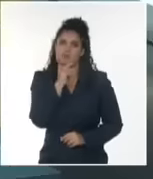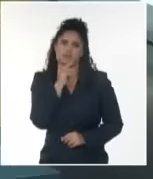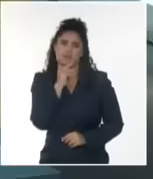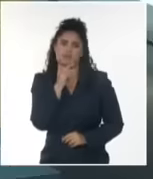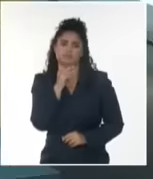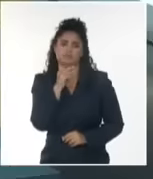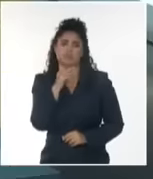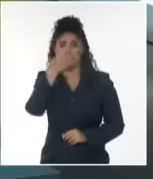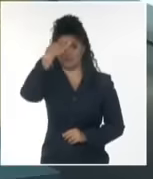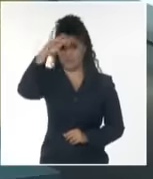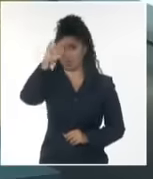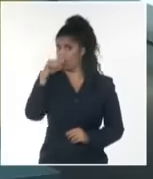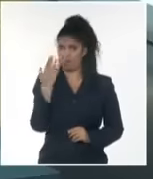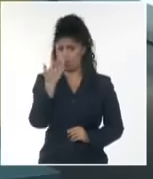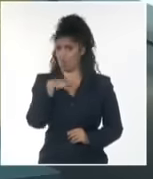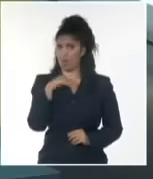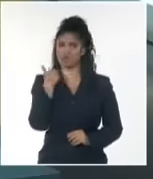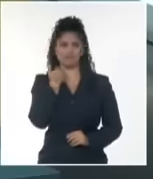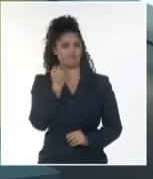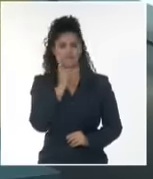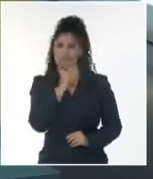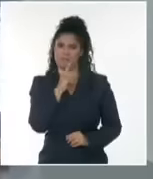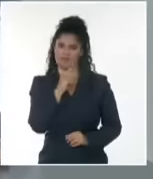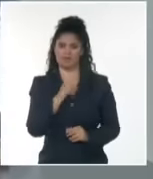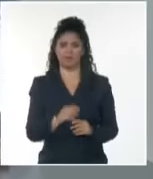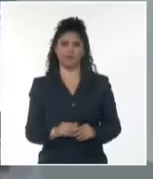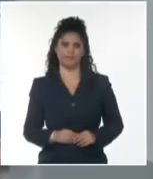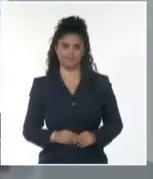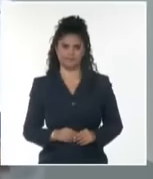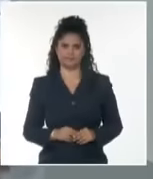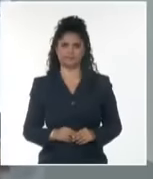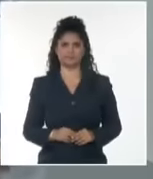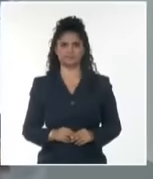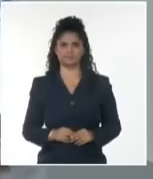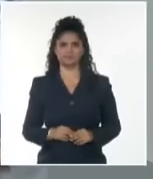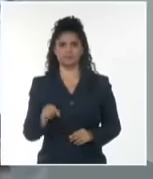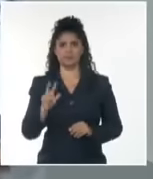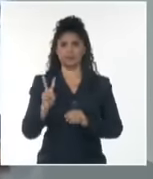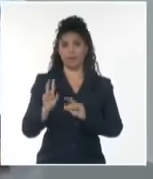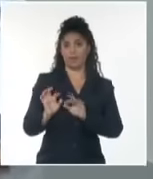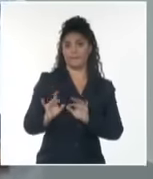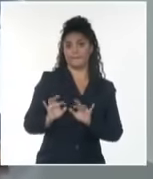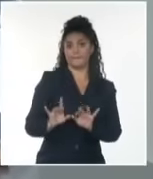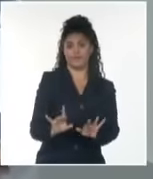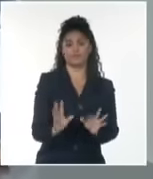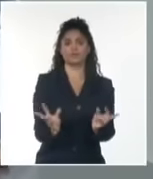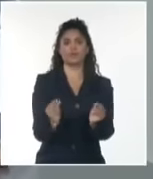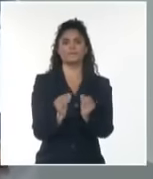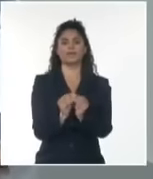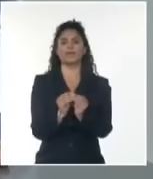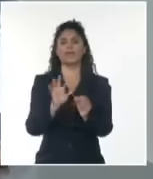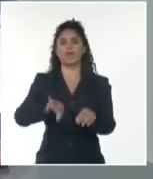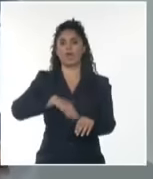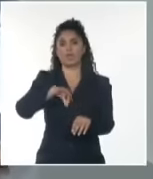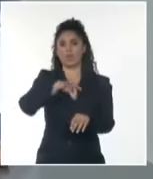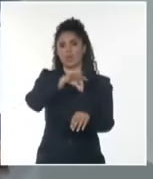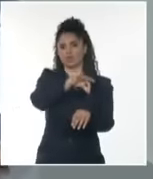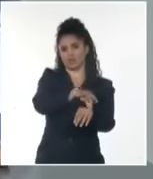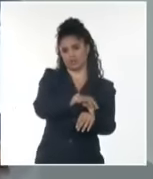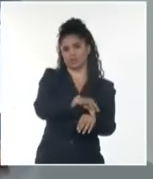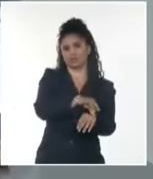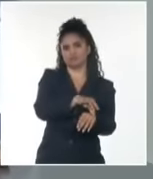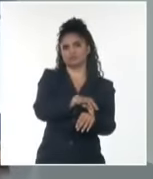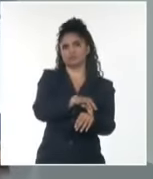Aedes aegypti. Ahora, este virus, que también es una arbovirosis porque la transmite un mosquito, se